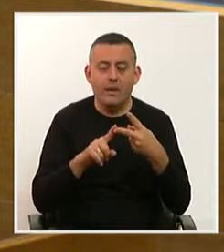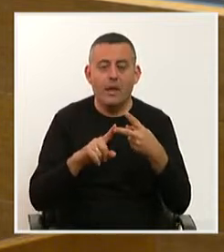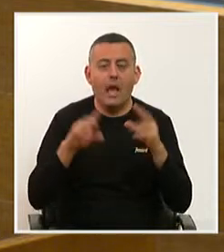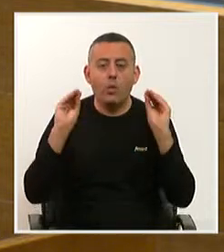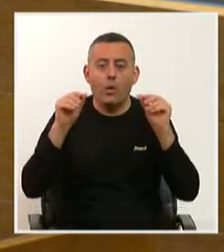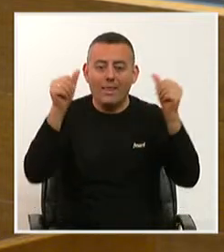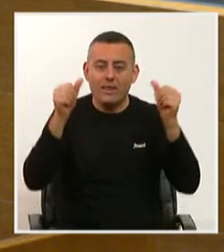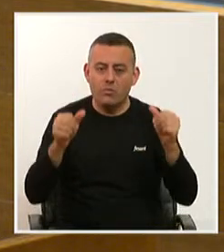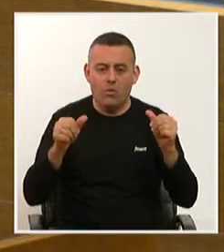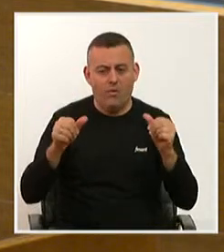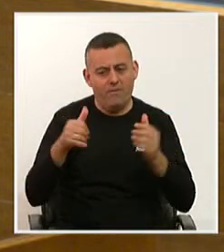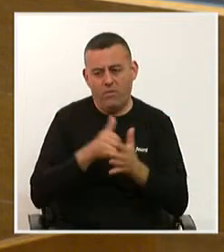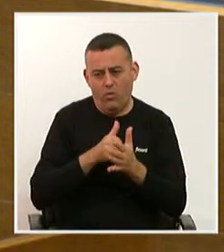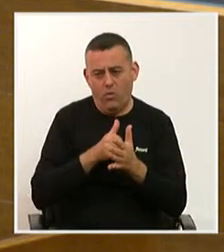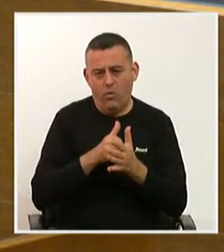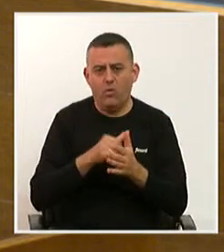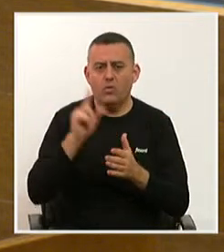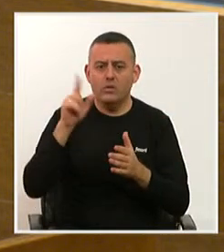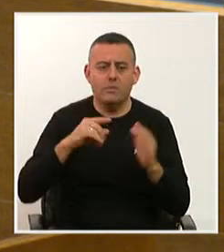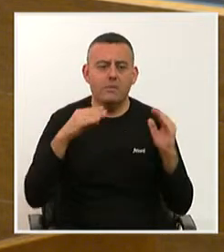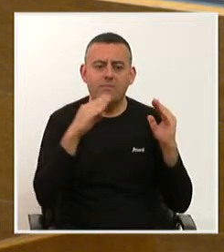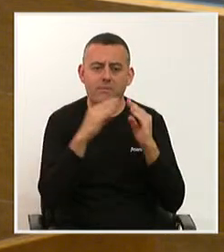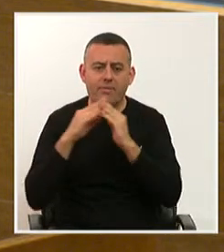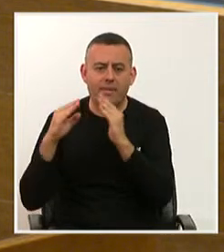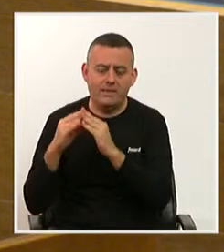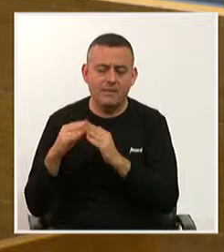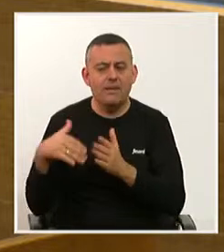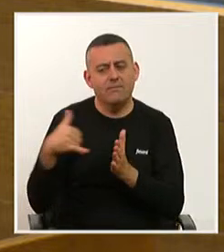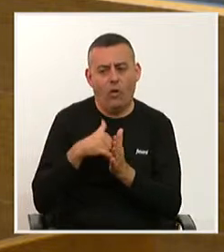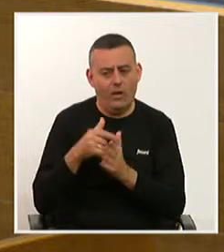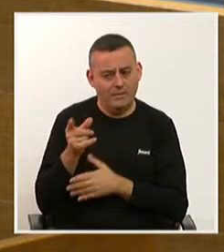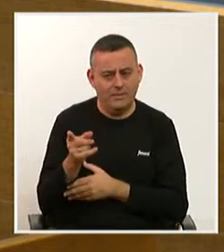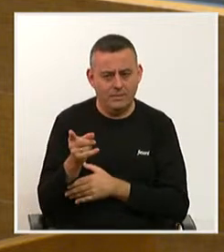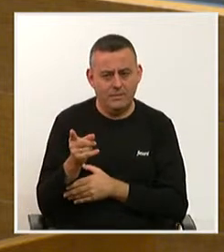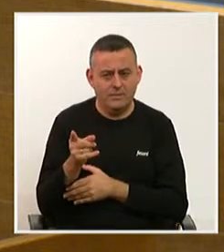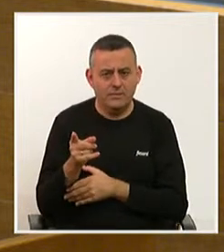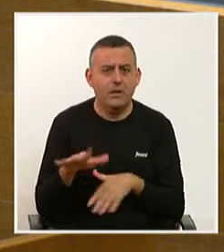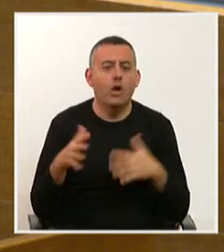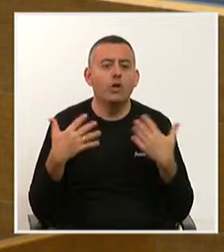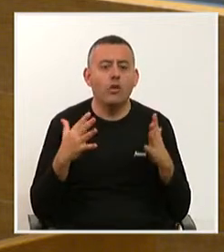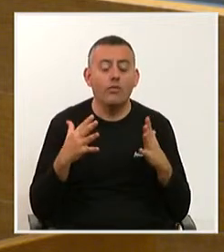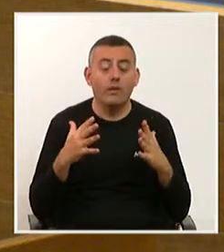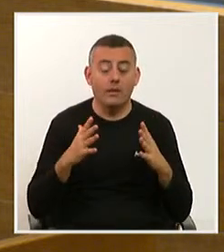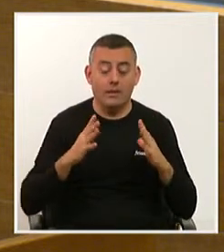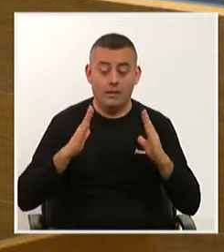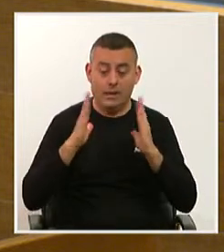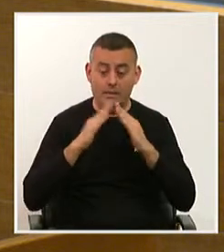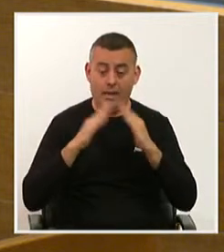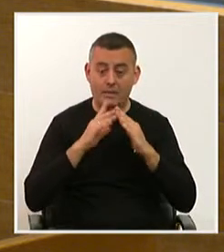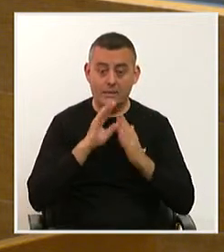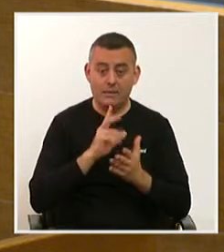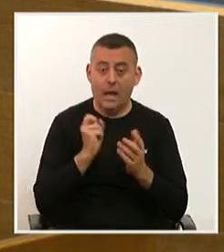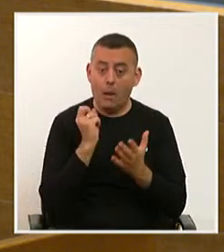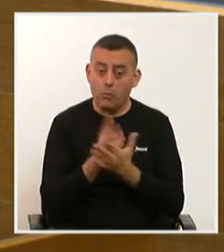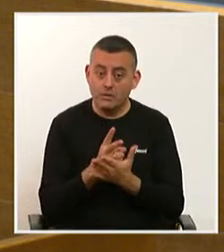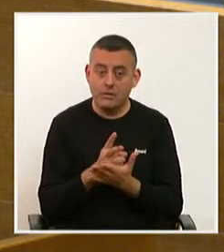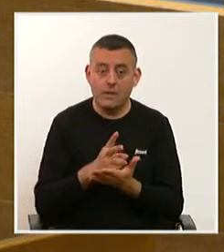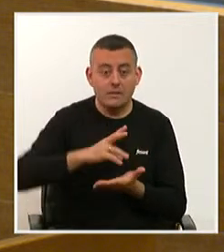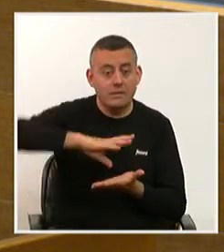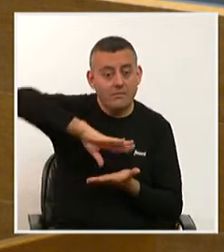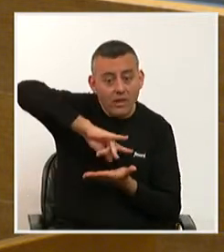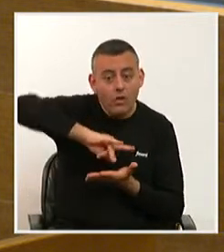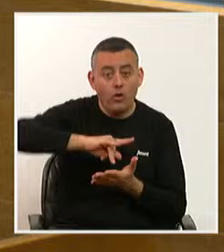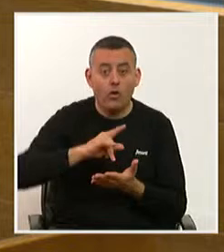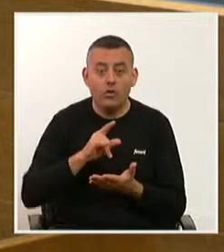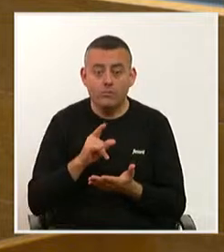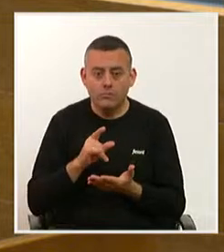viviendas deterioradas sabe dónde están las casas de apuestas Generalmente en estos barrios en Estos espacios vulnerables